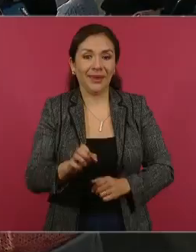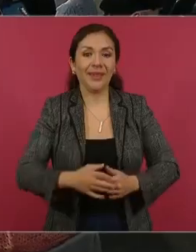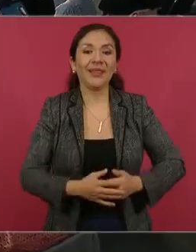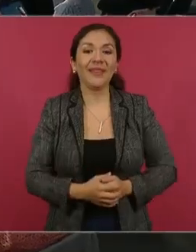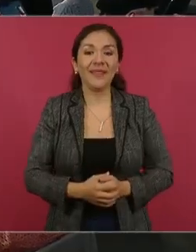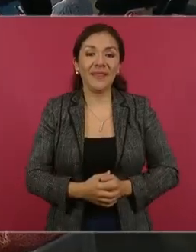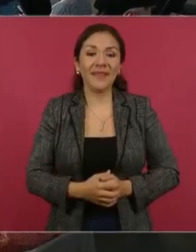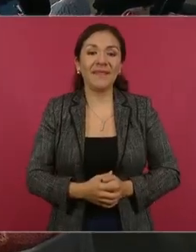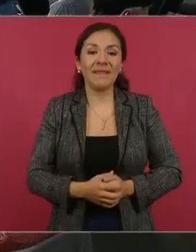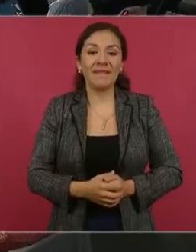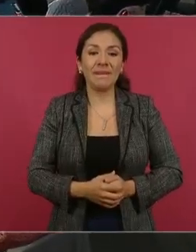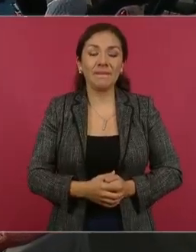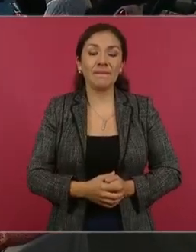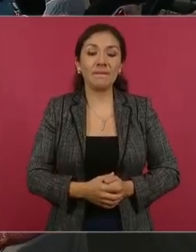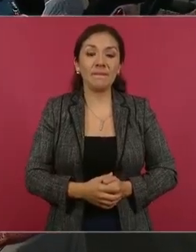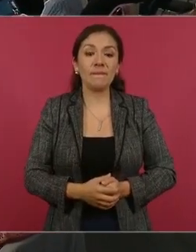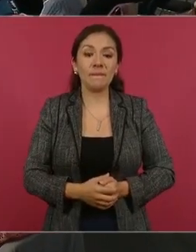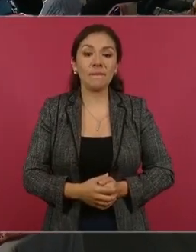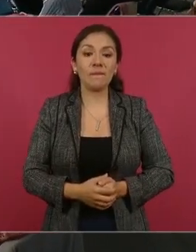confirmaron?